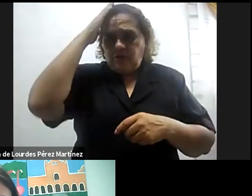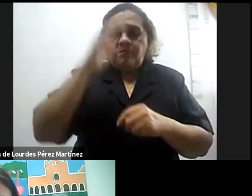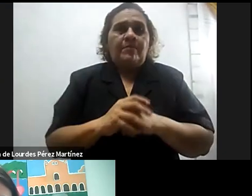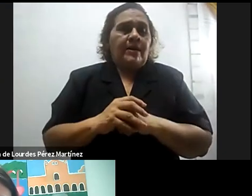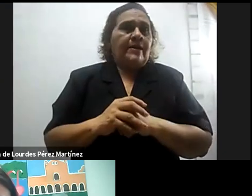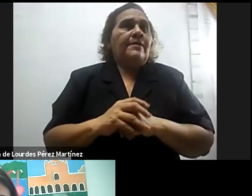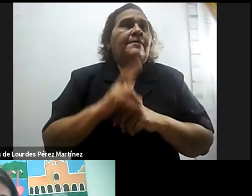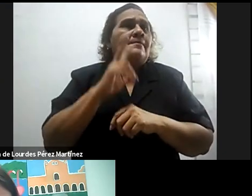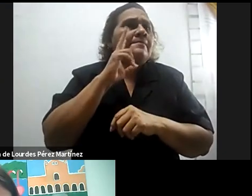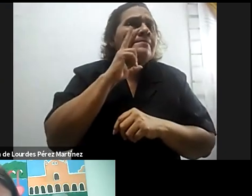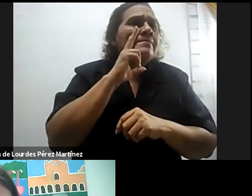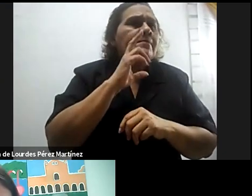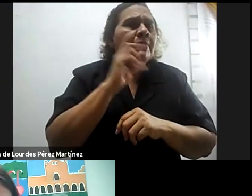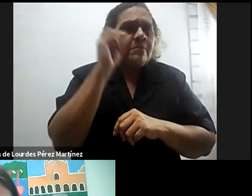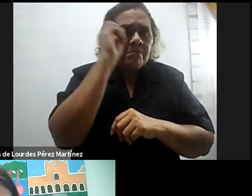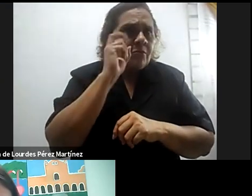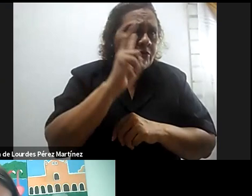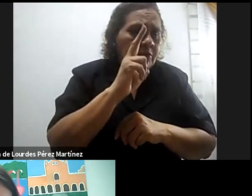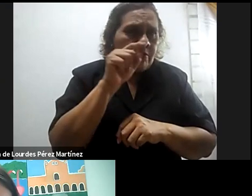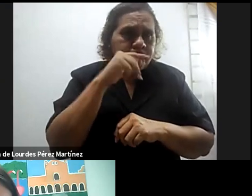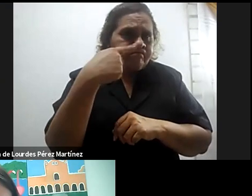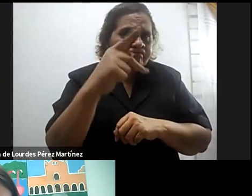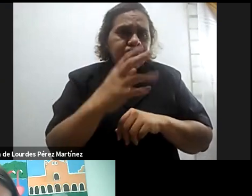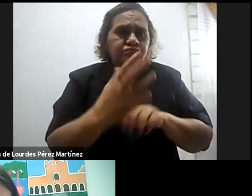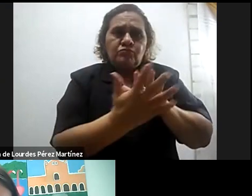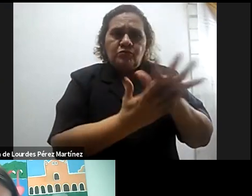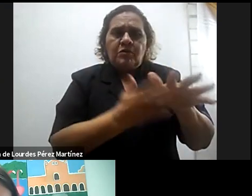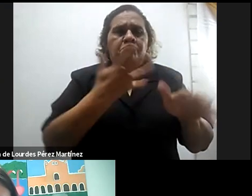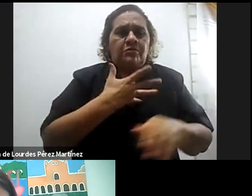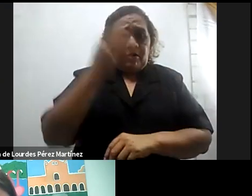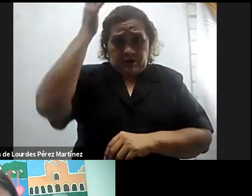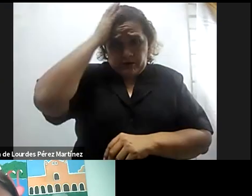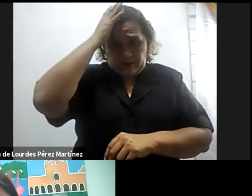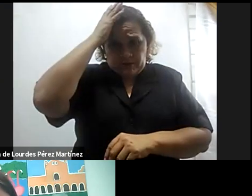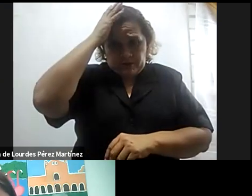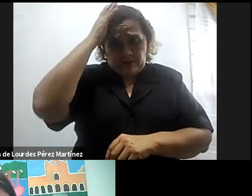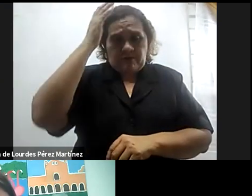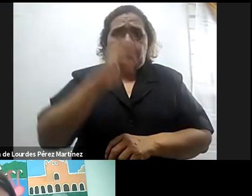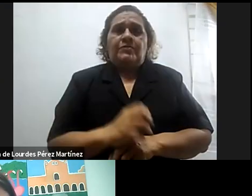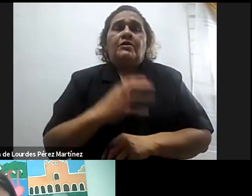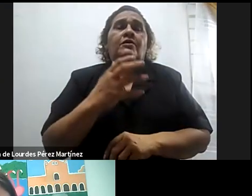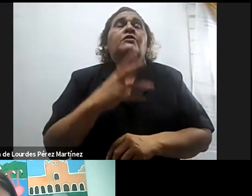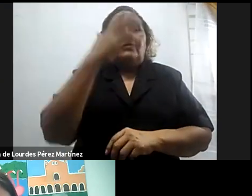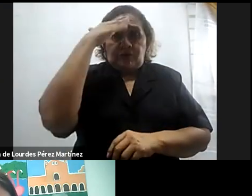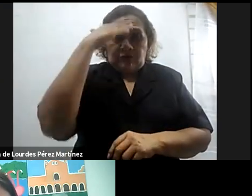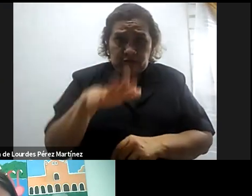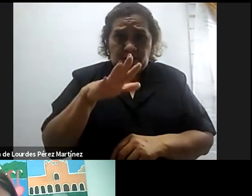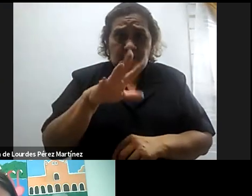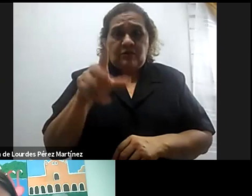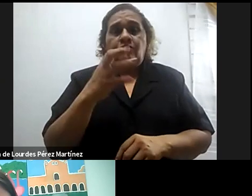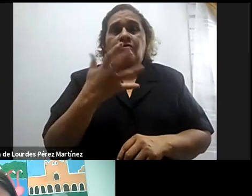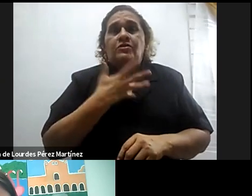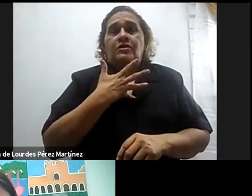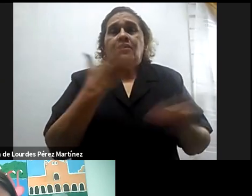Ellos han recibido la capacitación, han recibido el entrenamiento, están conscientes del papel que juegan